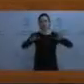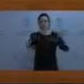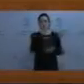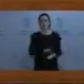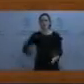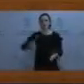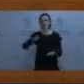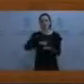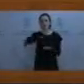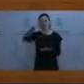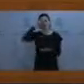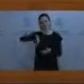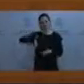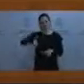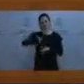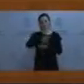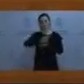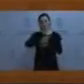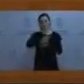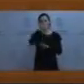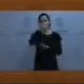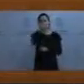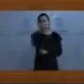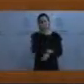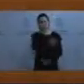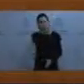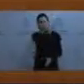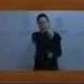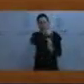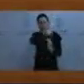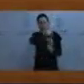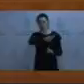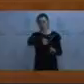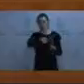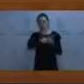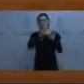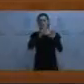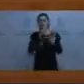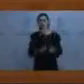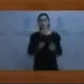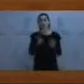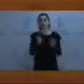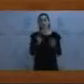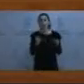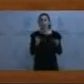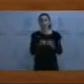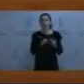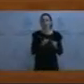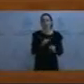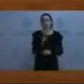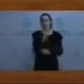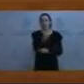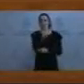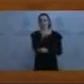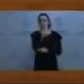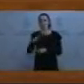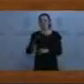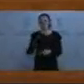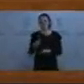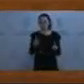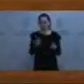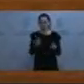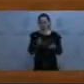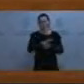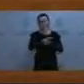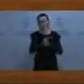todos, incluido el consejero, y negados siempre por el Gobierno y el partido que lo sustenta, pues parece ya cansino, ¿no? Pero bueno, digo